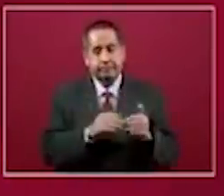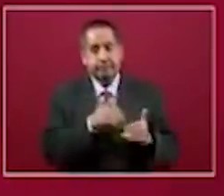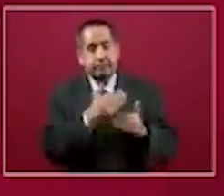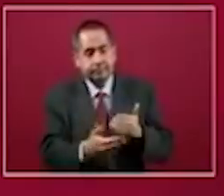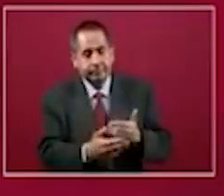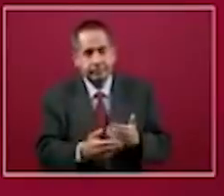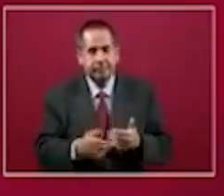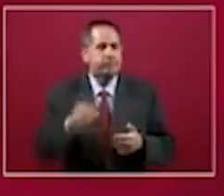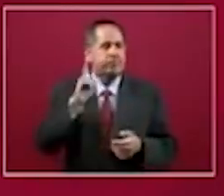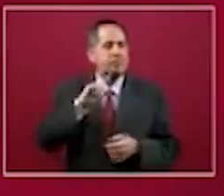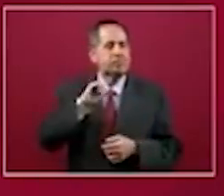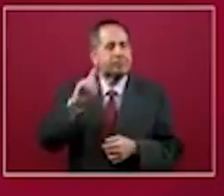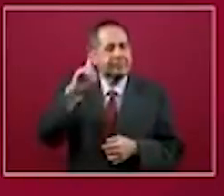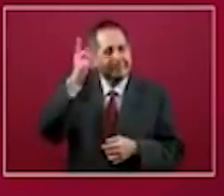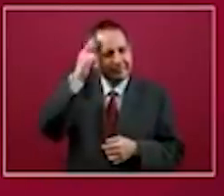apareció doña Porfiria,